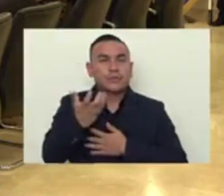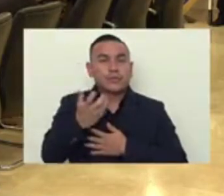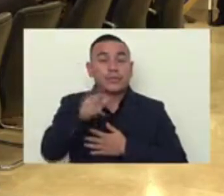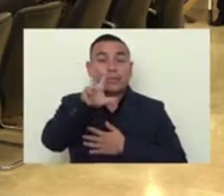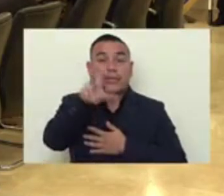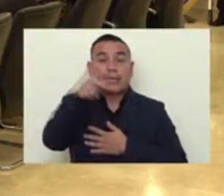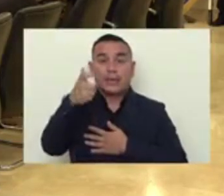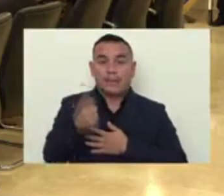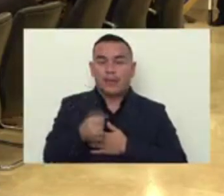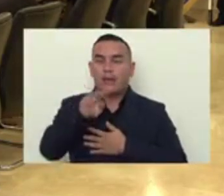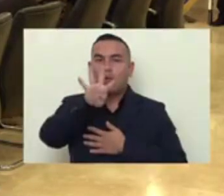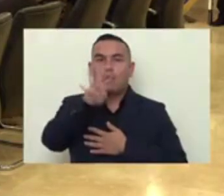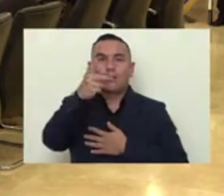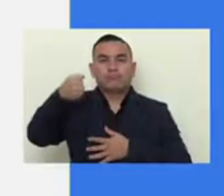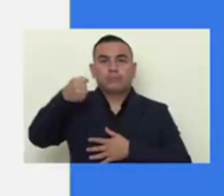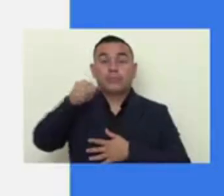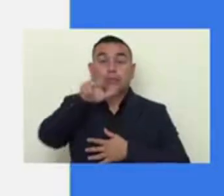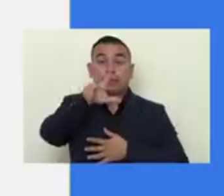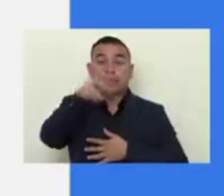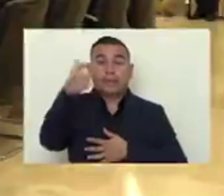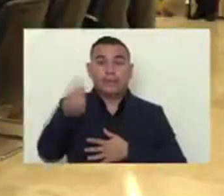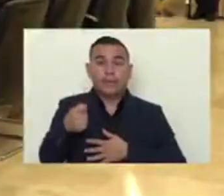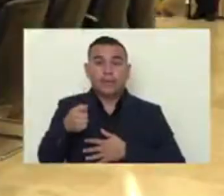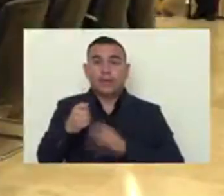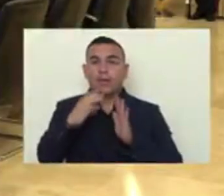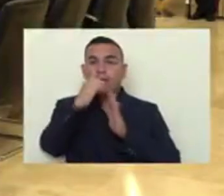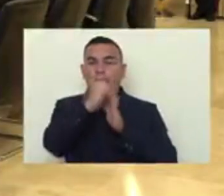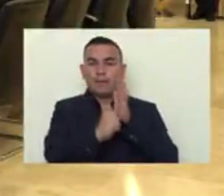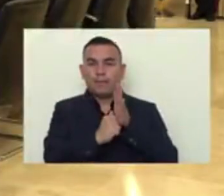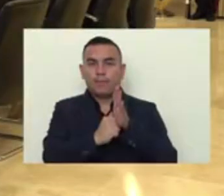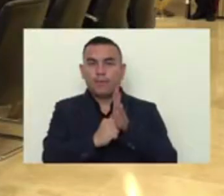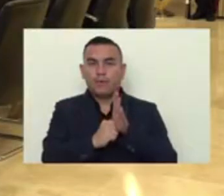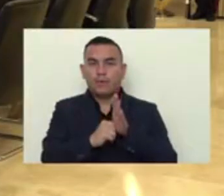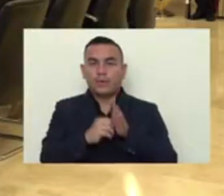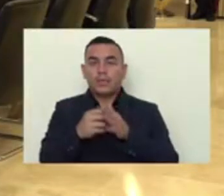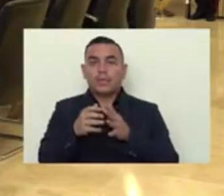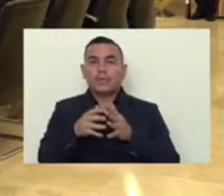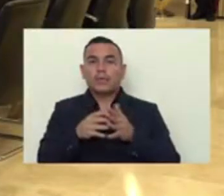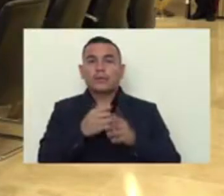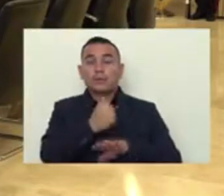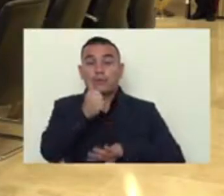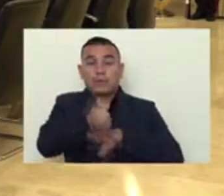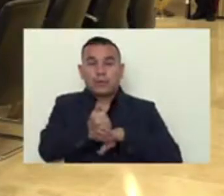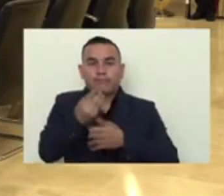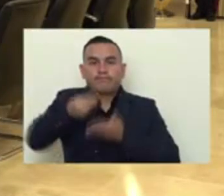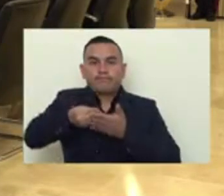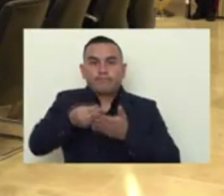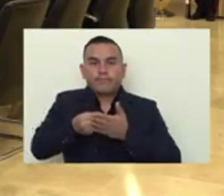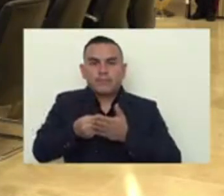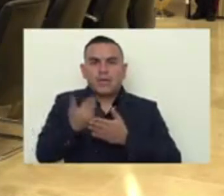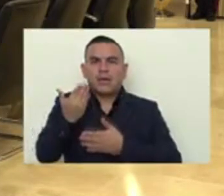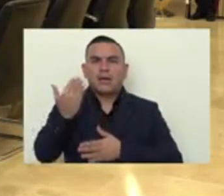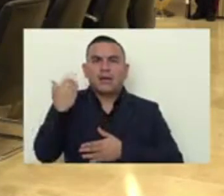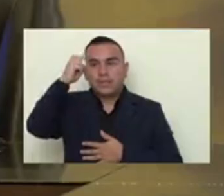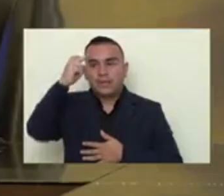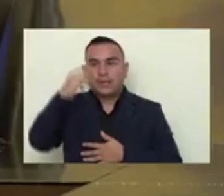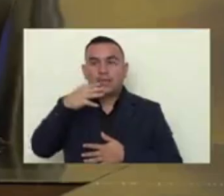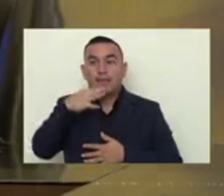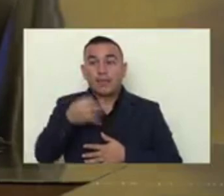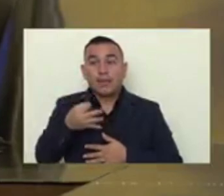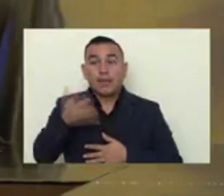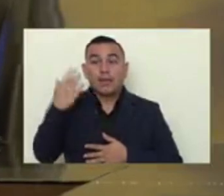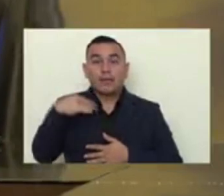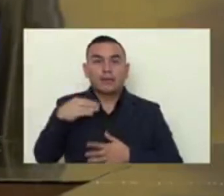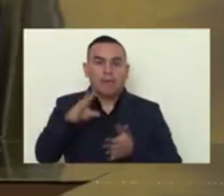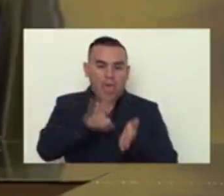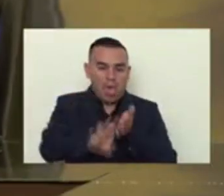de guerra y la contribución al transporte que se cobran en cada galón de combustible, el aumento al subsidio del gas propano, la eliminación de los